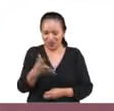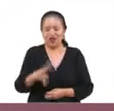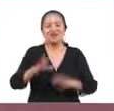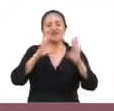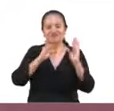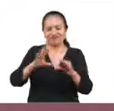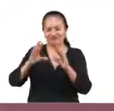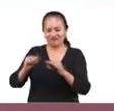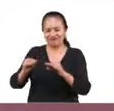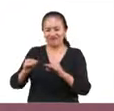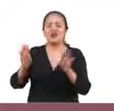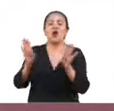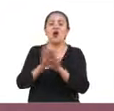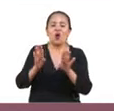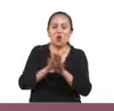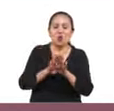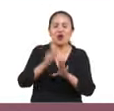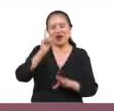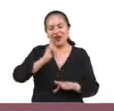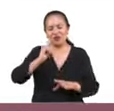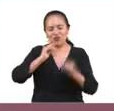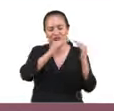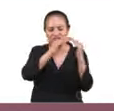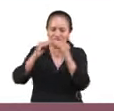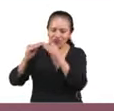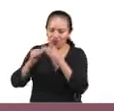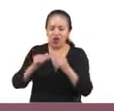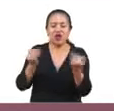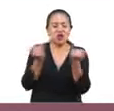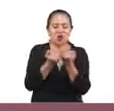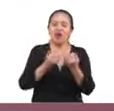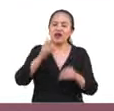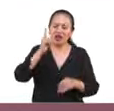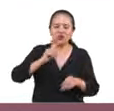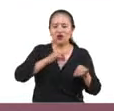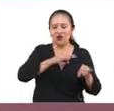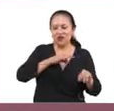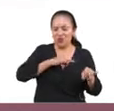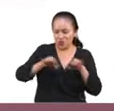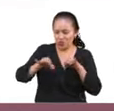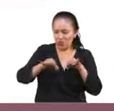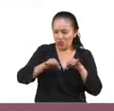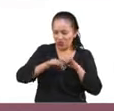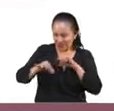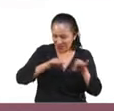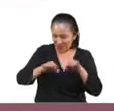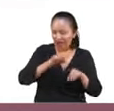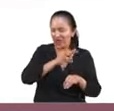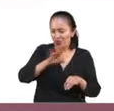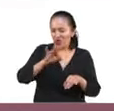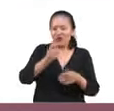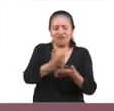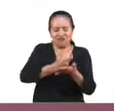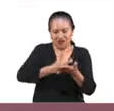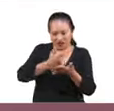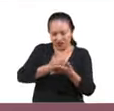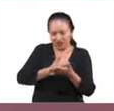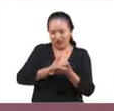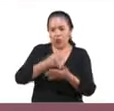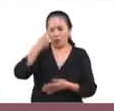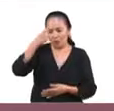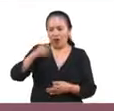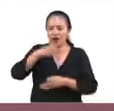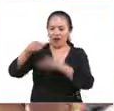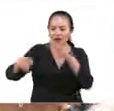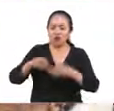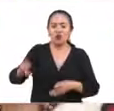sensibilización sobre género y empoderamiento económico de las mujeres, así como la formulación de proyectos para el desarrollo